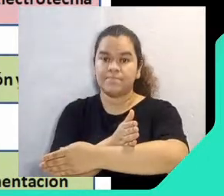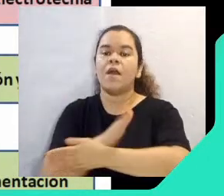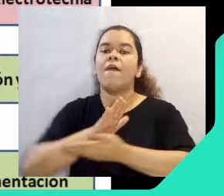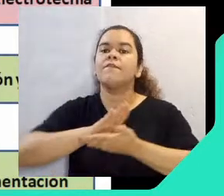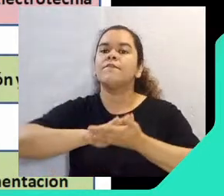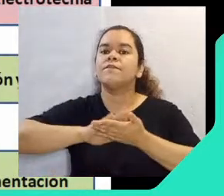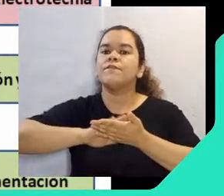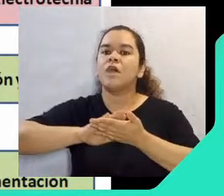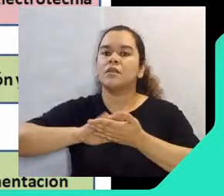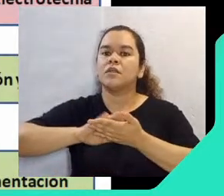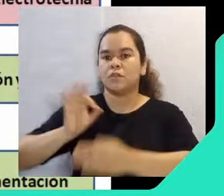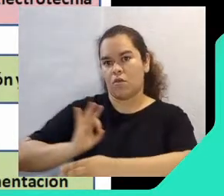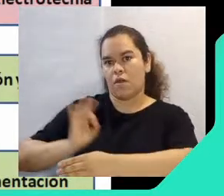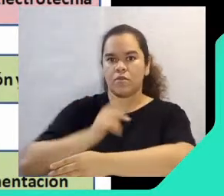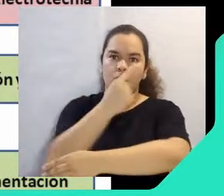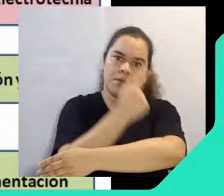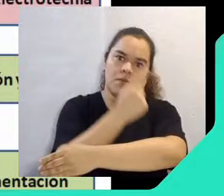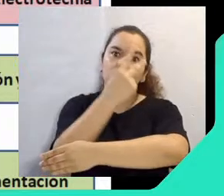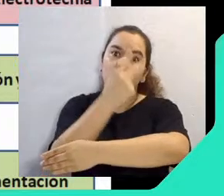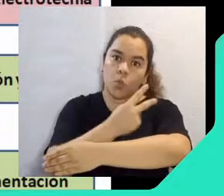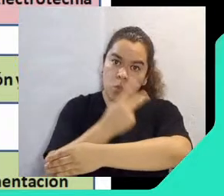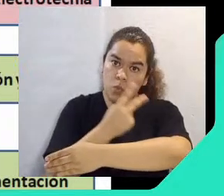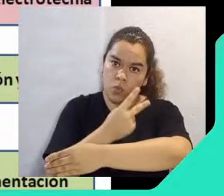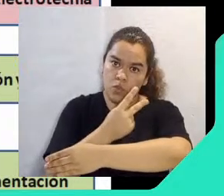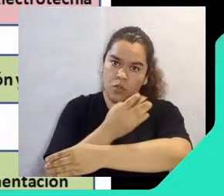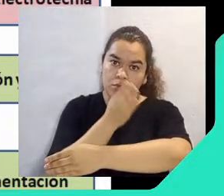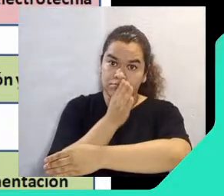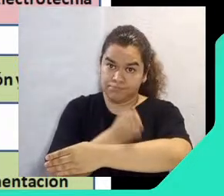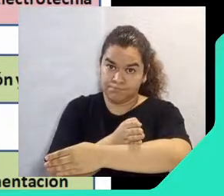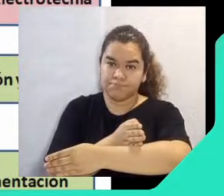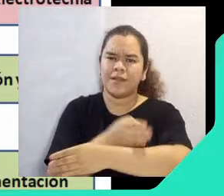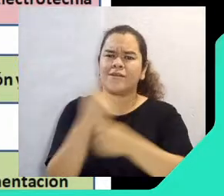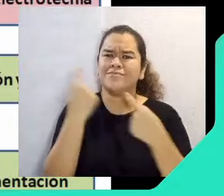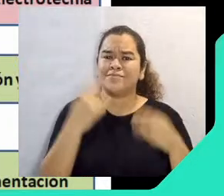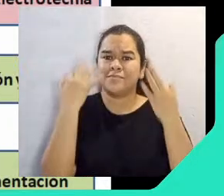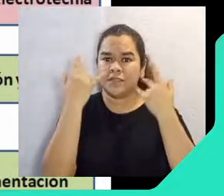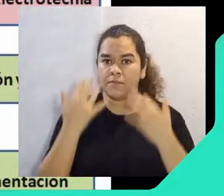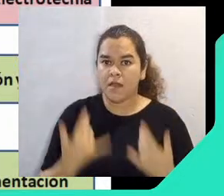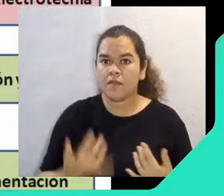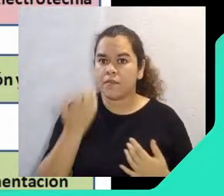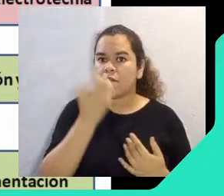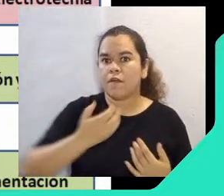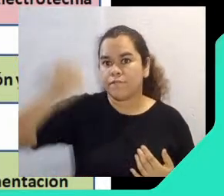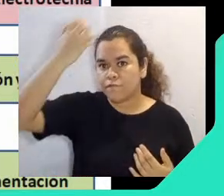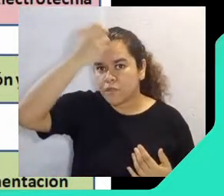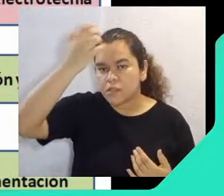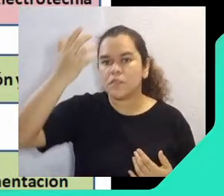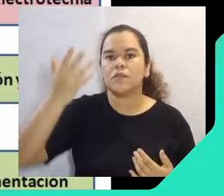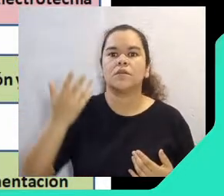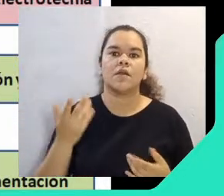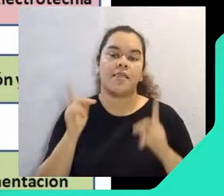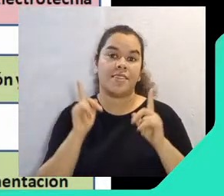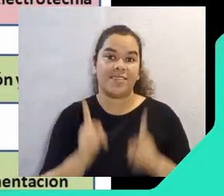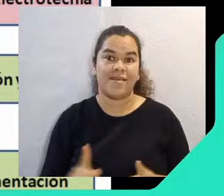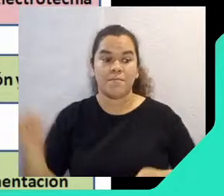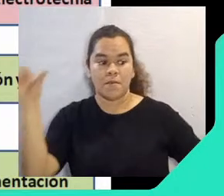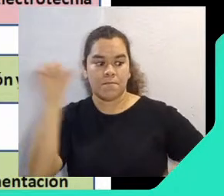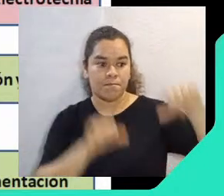los primeros 2 años, donde hay mucha formación en matemáticas, física, también hay